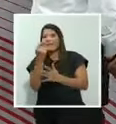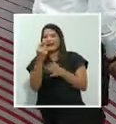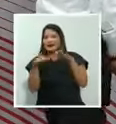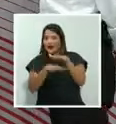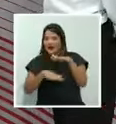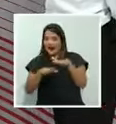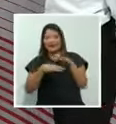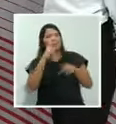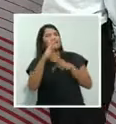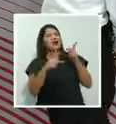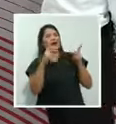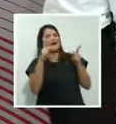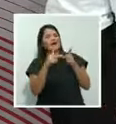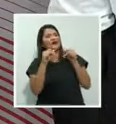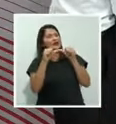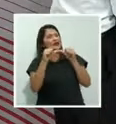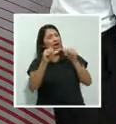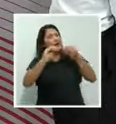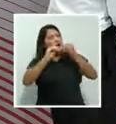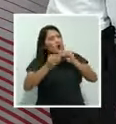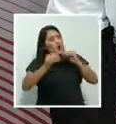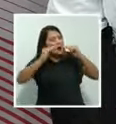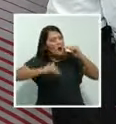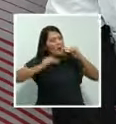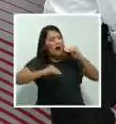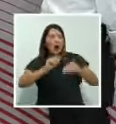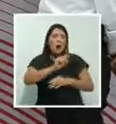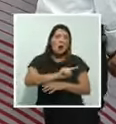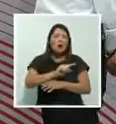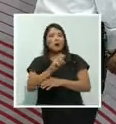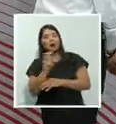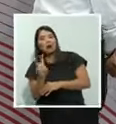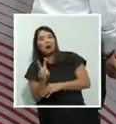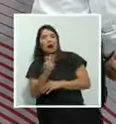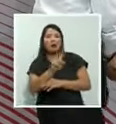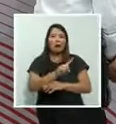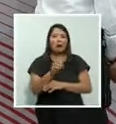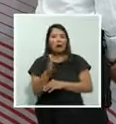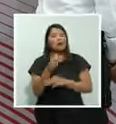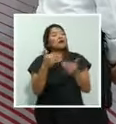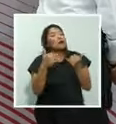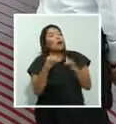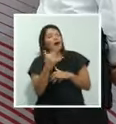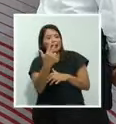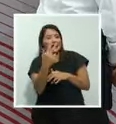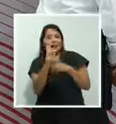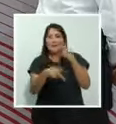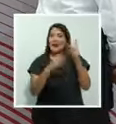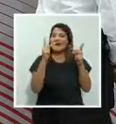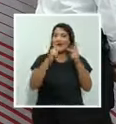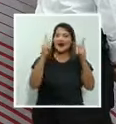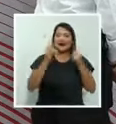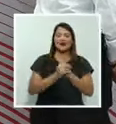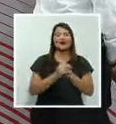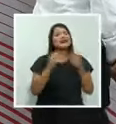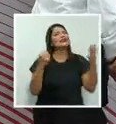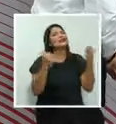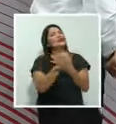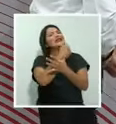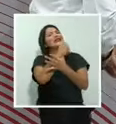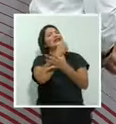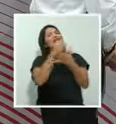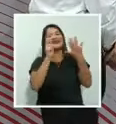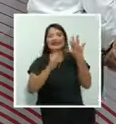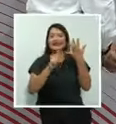Perfecto. Vamos con numeritos bajos. Que nos sigan saliendo. 1, 2, todavía el 3. Perfecto. ¡Ay,